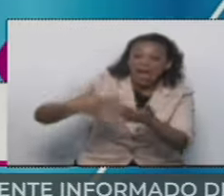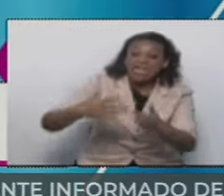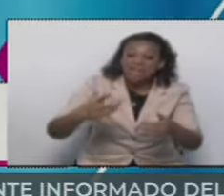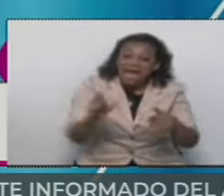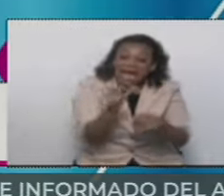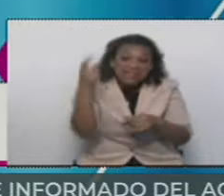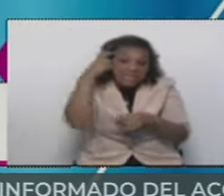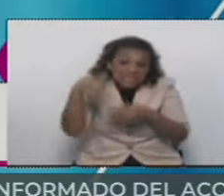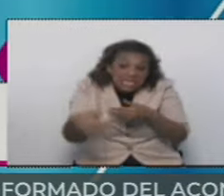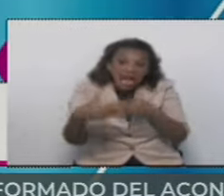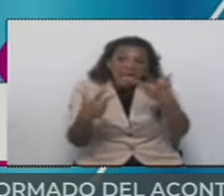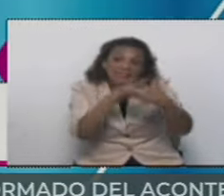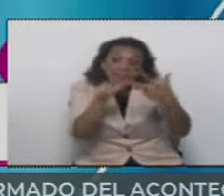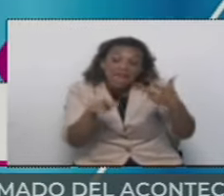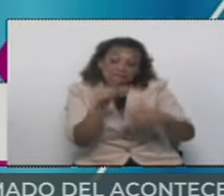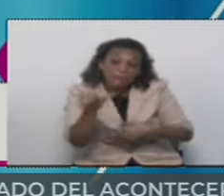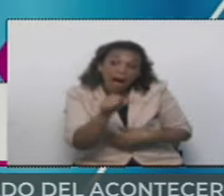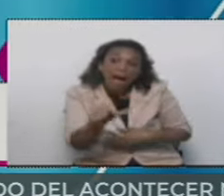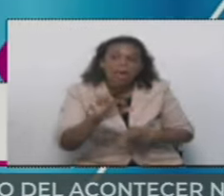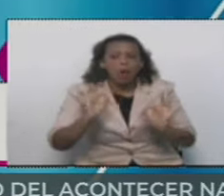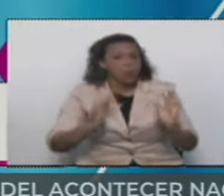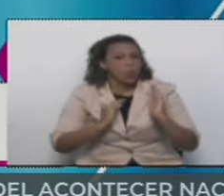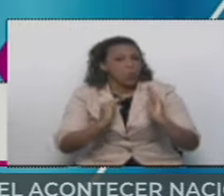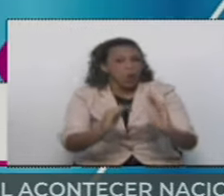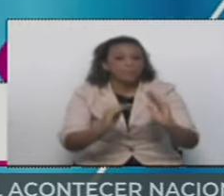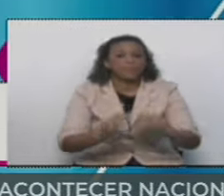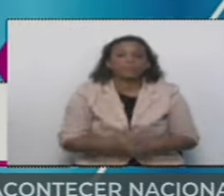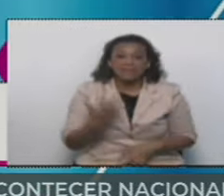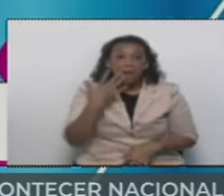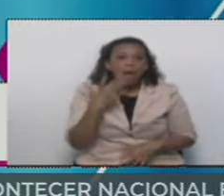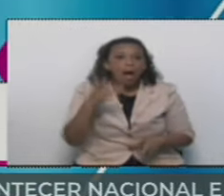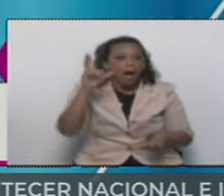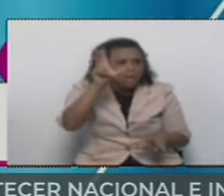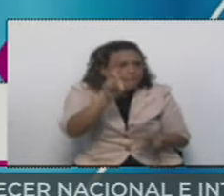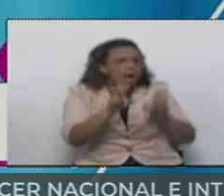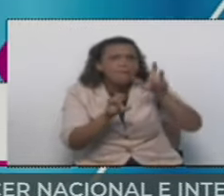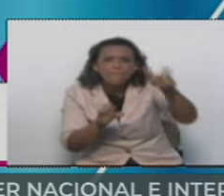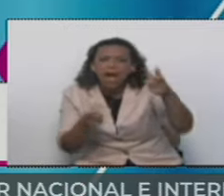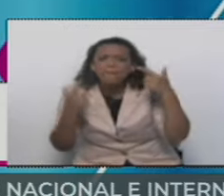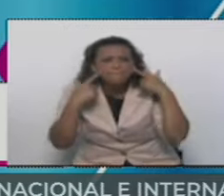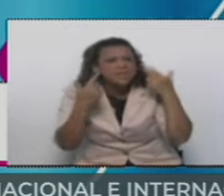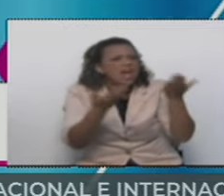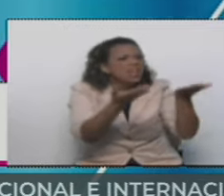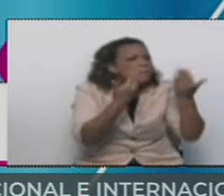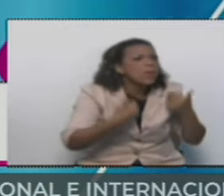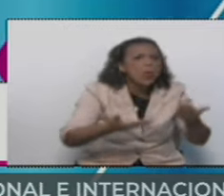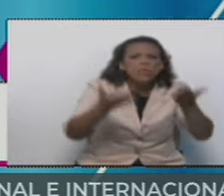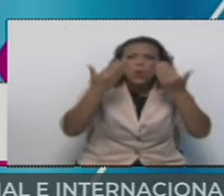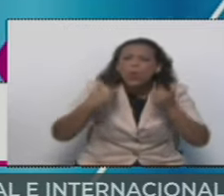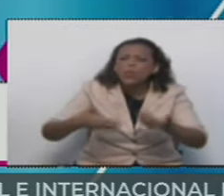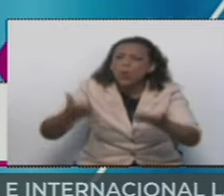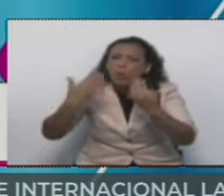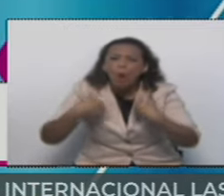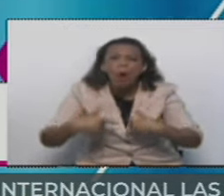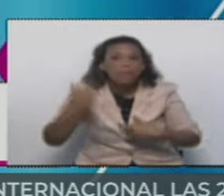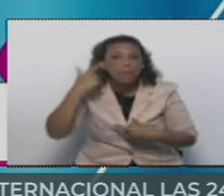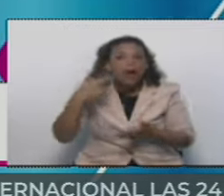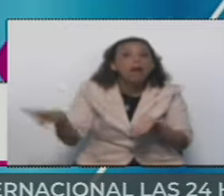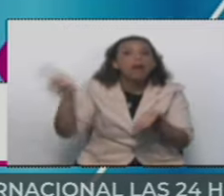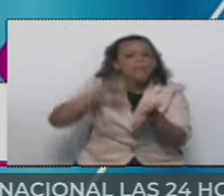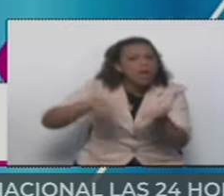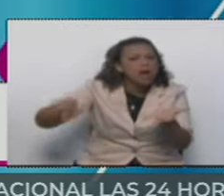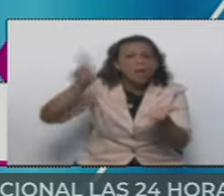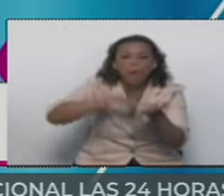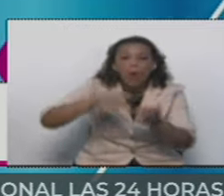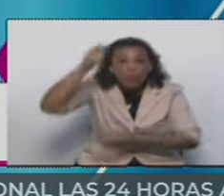algunas cosas que vale la pena que se las adelantemos, que están como escuchándose, como que se oyen. Se escucha con mucha recurrencia, por ejemplo, en